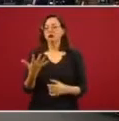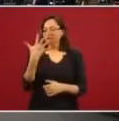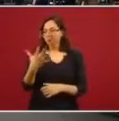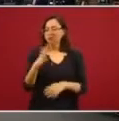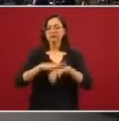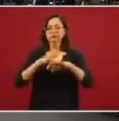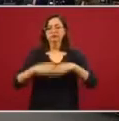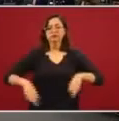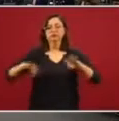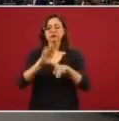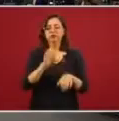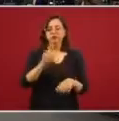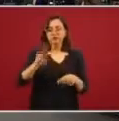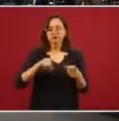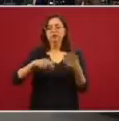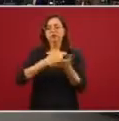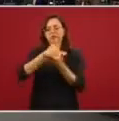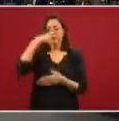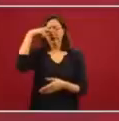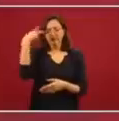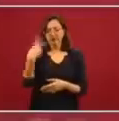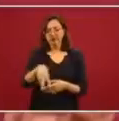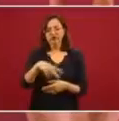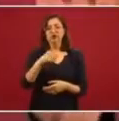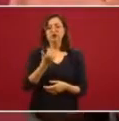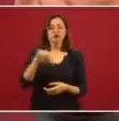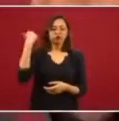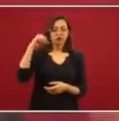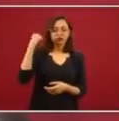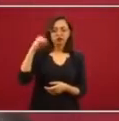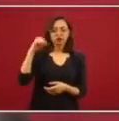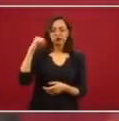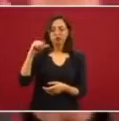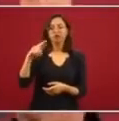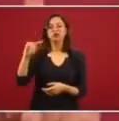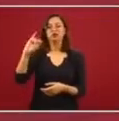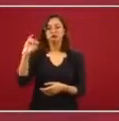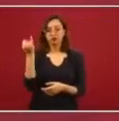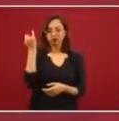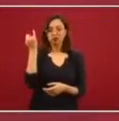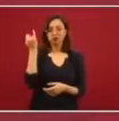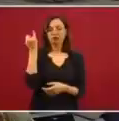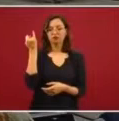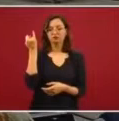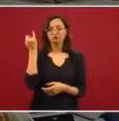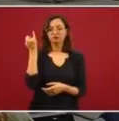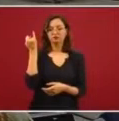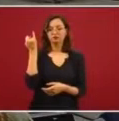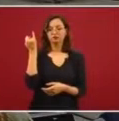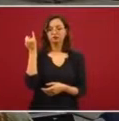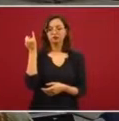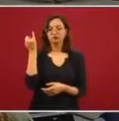precisamente una ciudad de méxico acapulco tijuana y me falta por